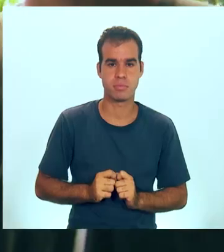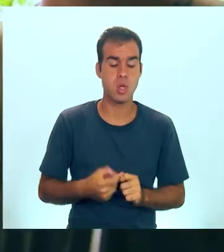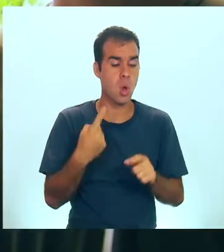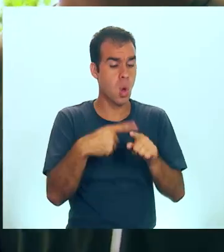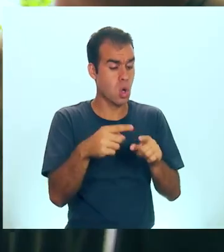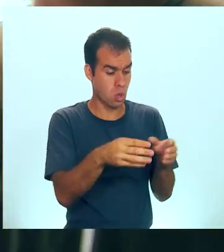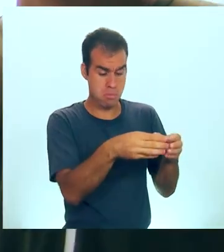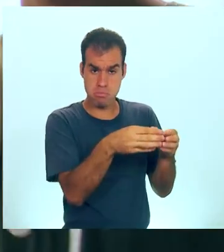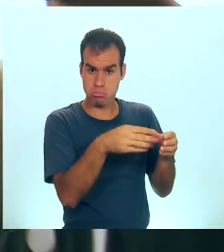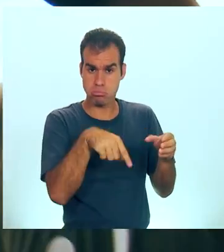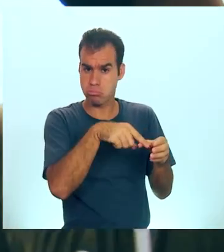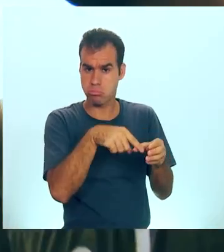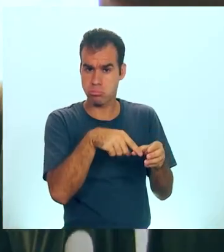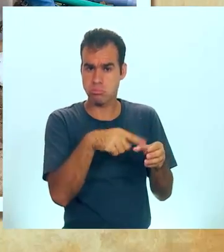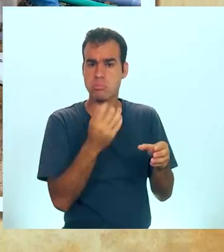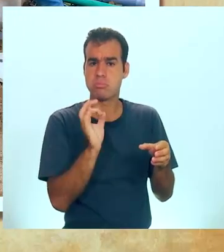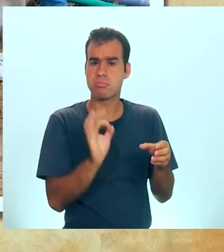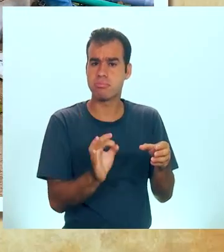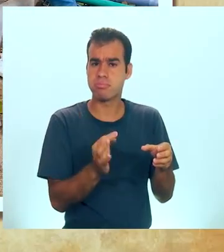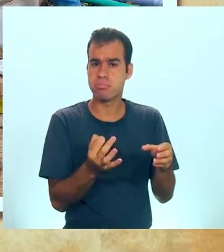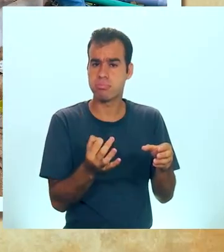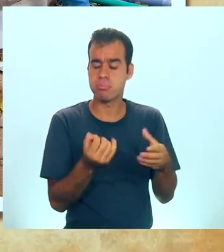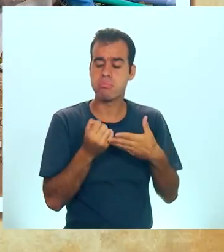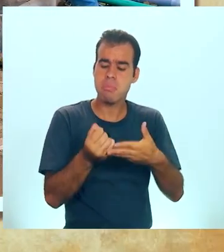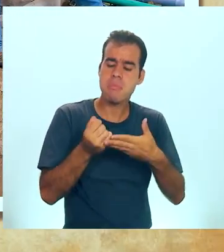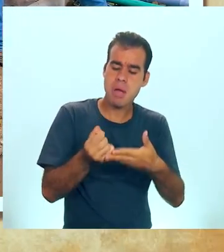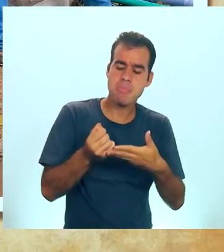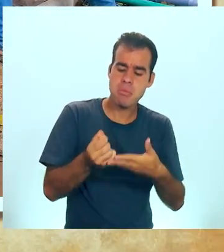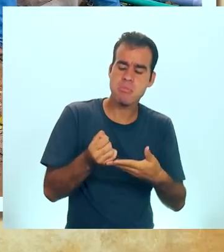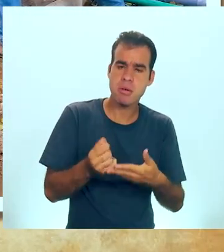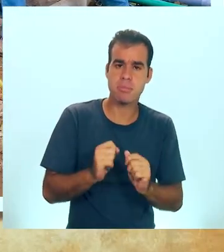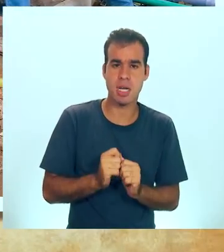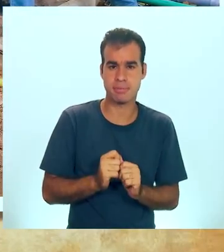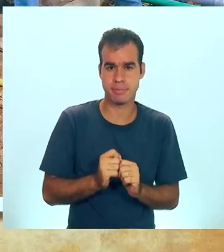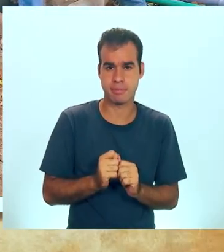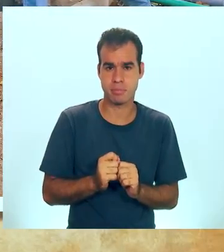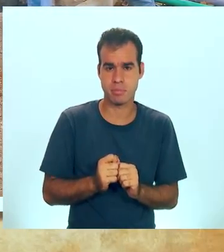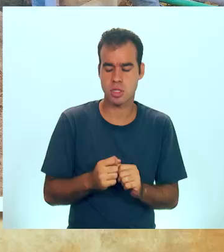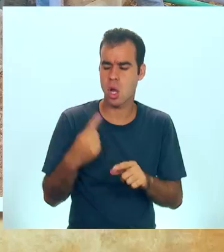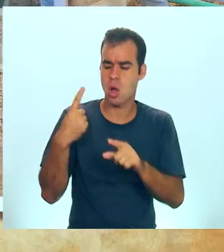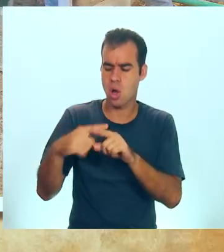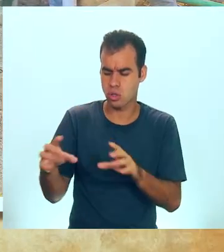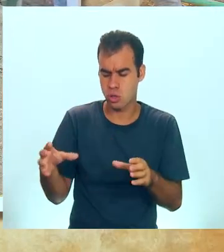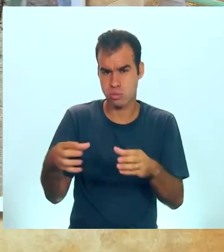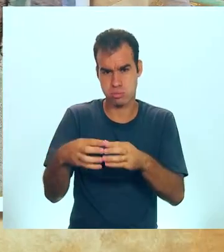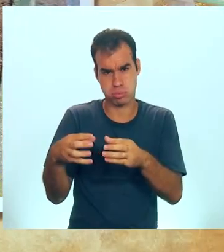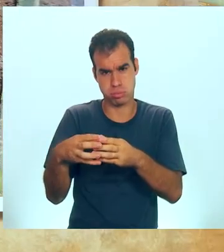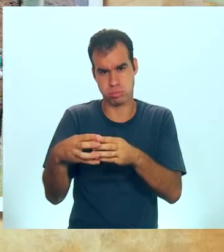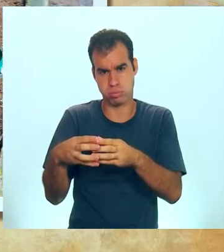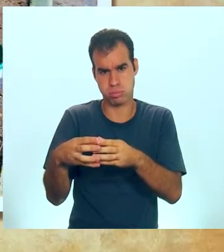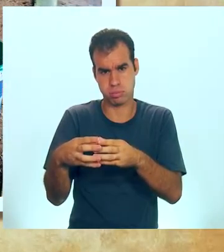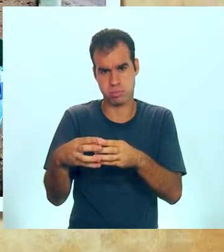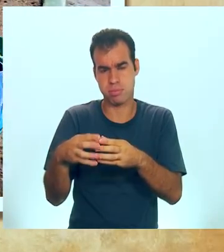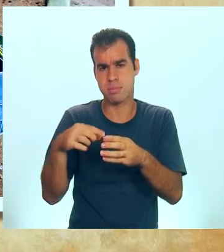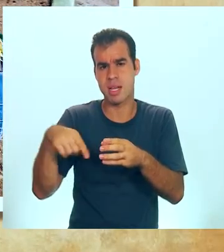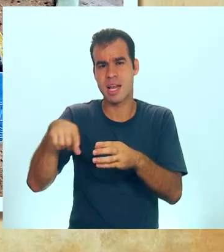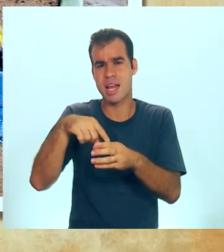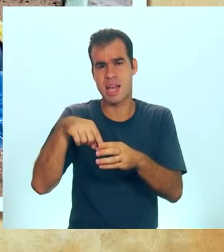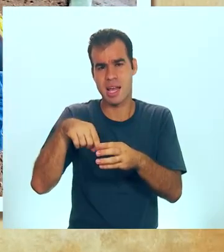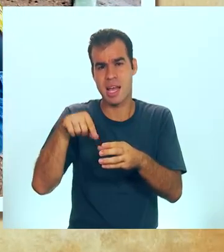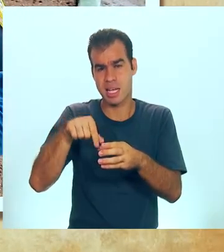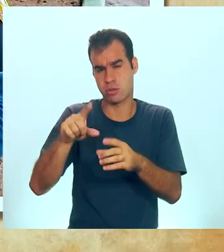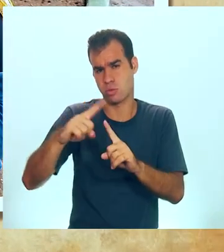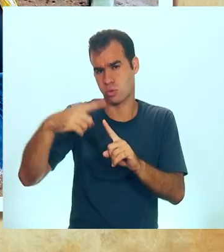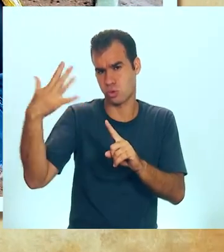instalaciones, también estuvieron aportando. También en los contingentes, Elpidio Sosa, que es el mártir del sector